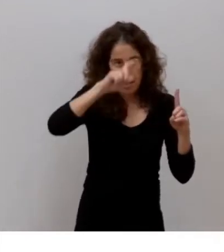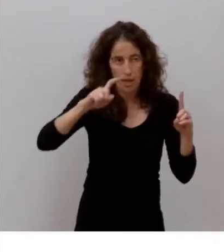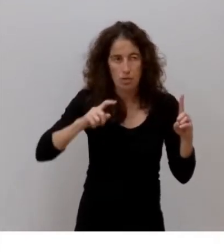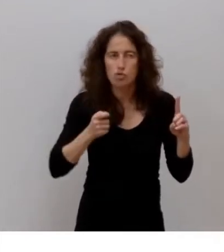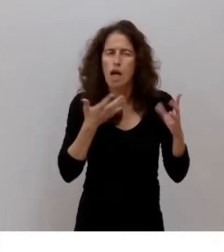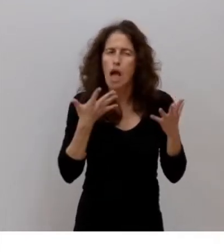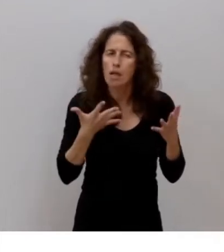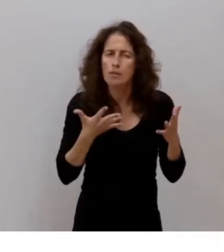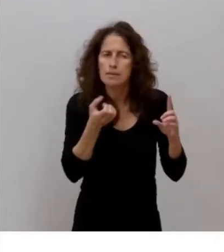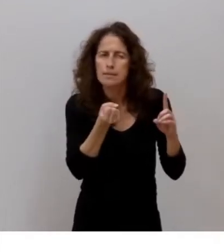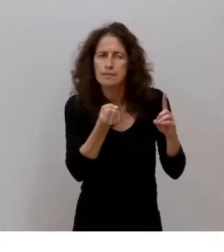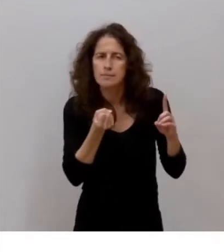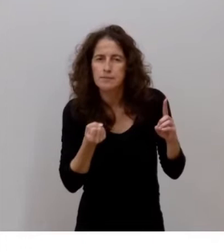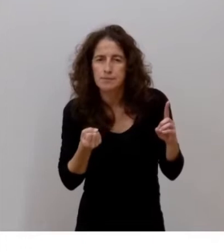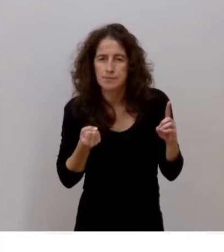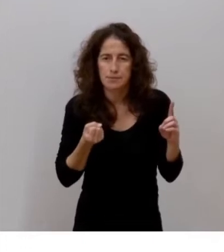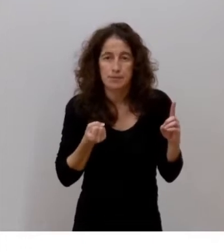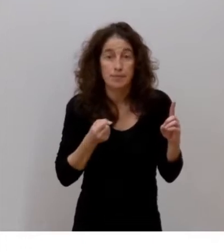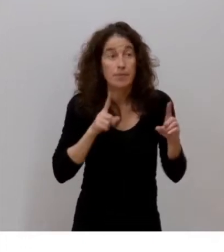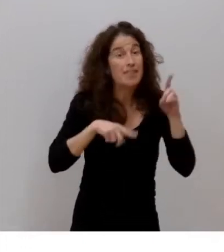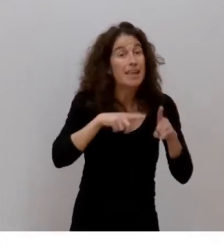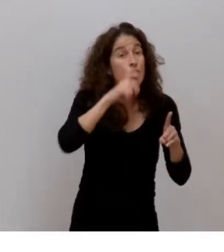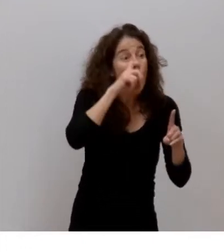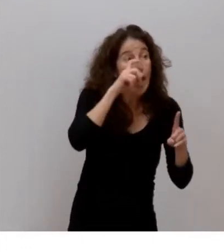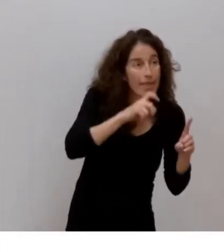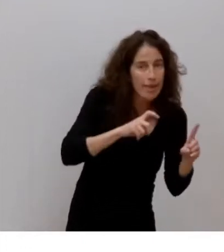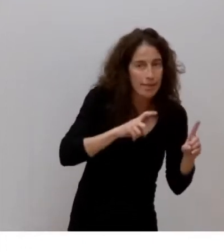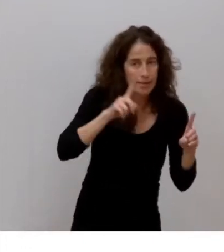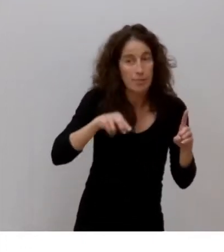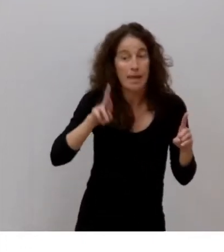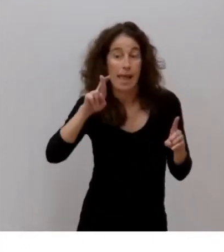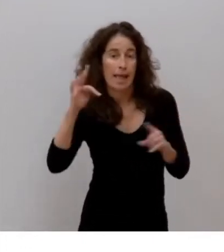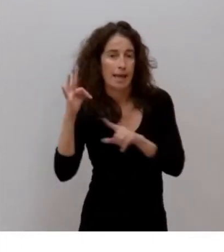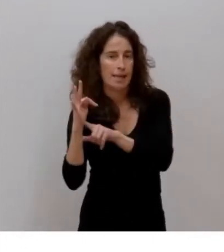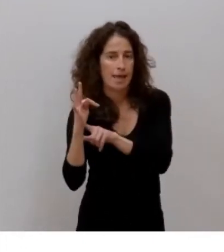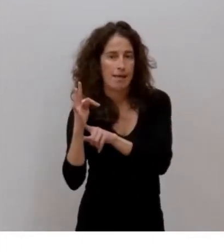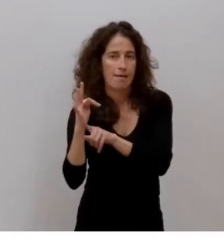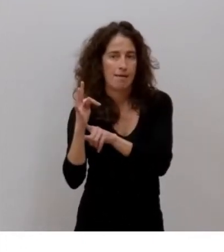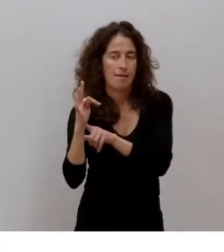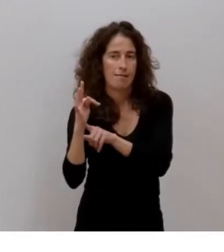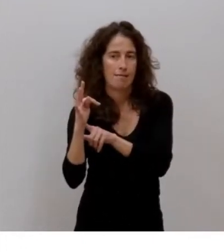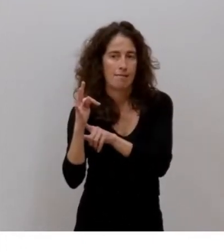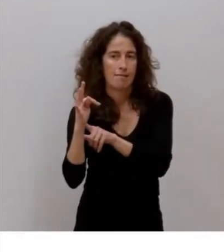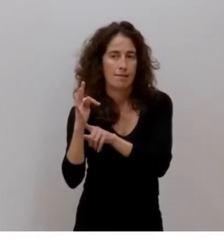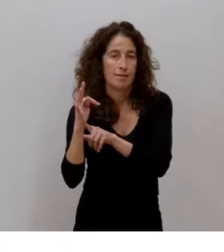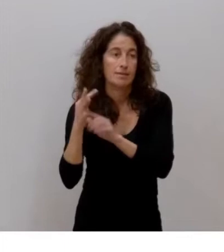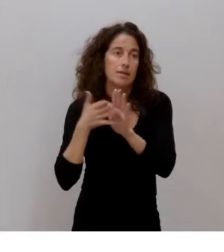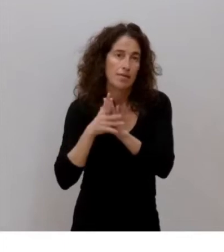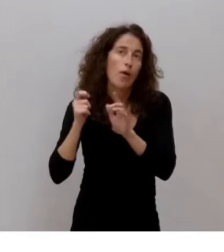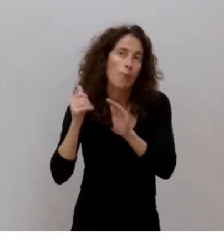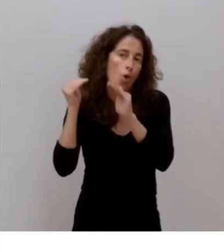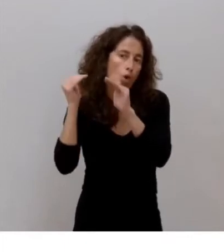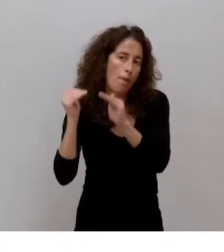las incidencias en algunos grupos de edad y también de la rt que no tiene en los mismos niveles